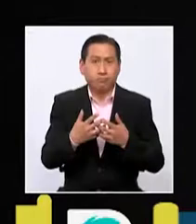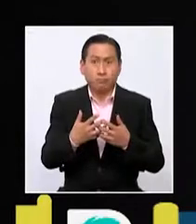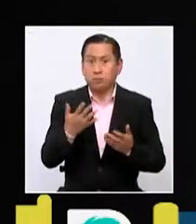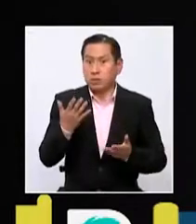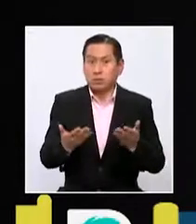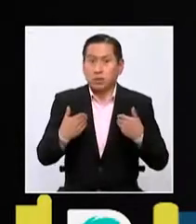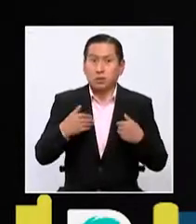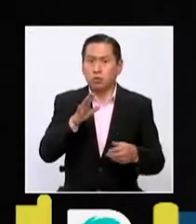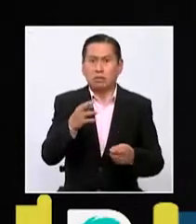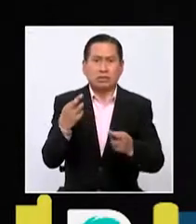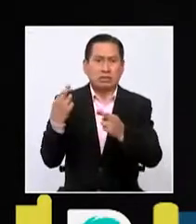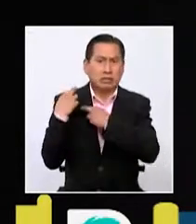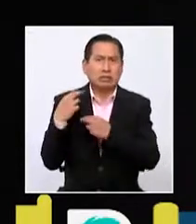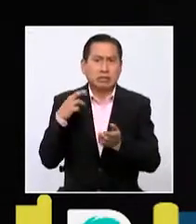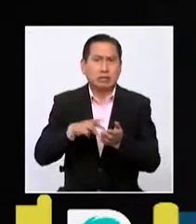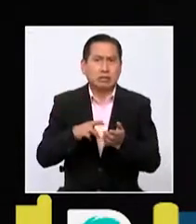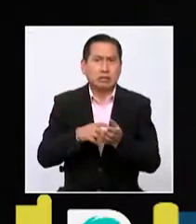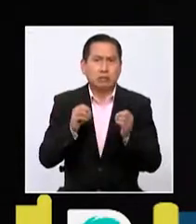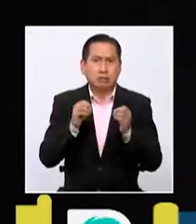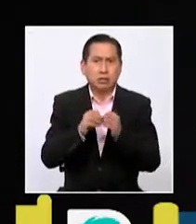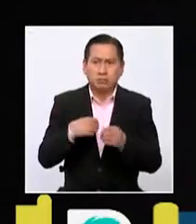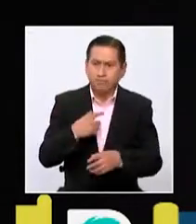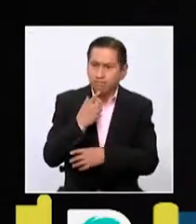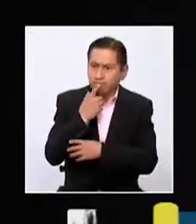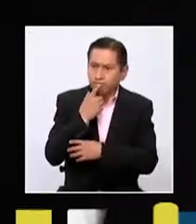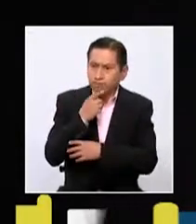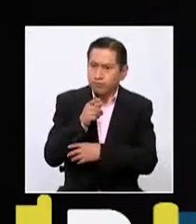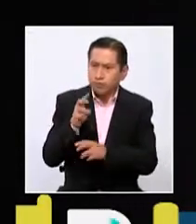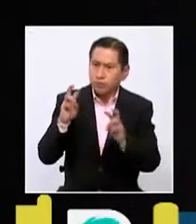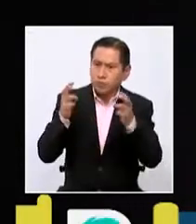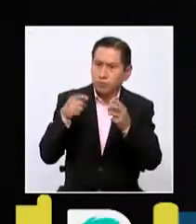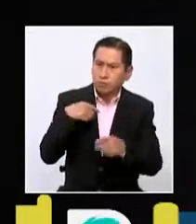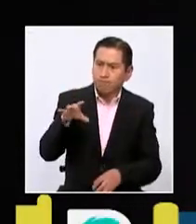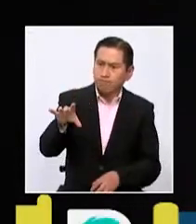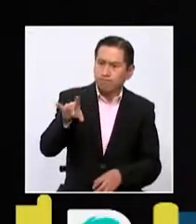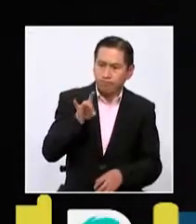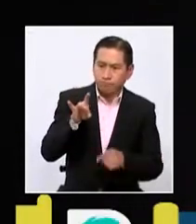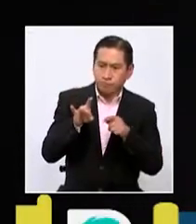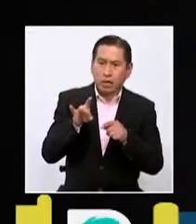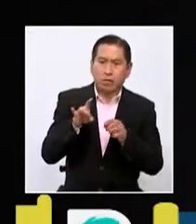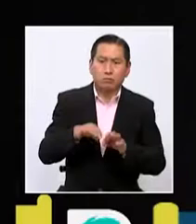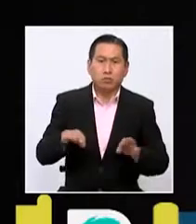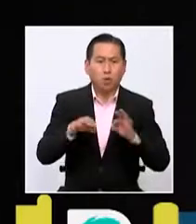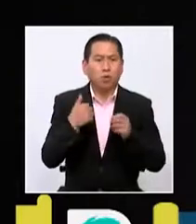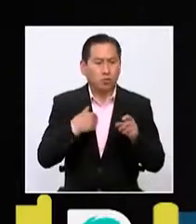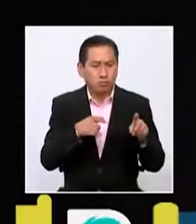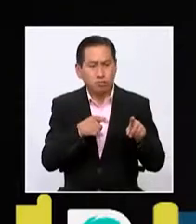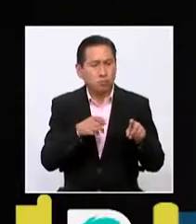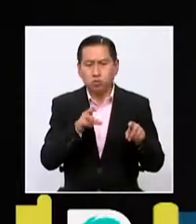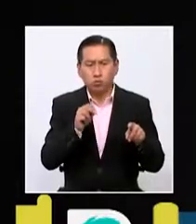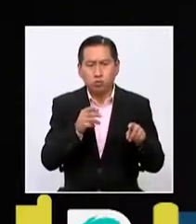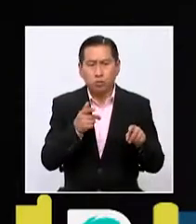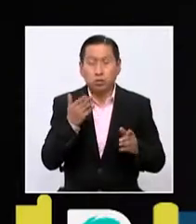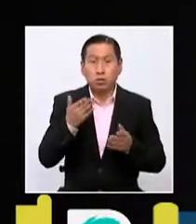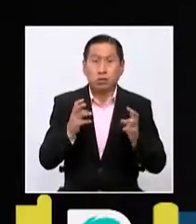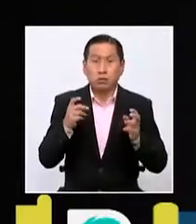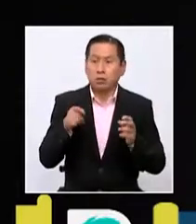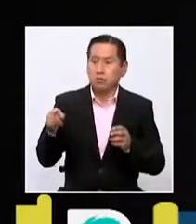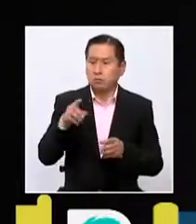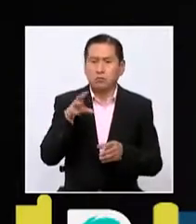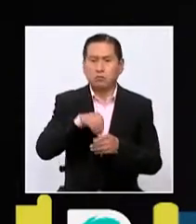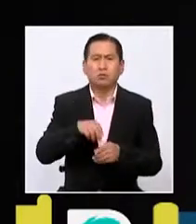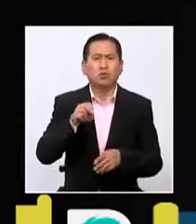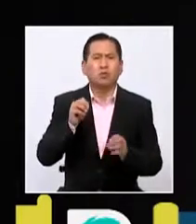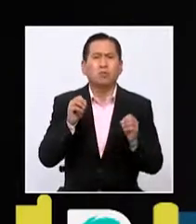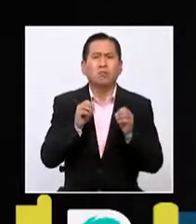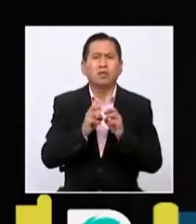cierta responsabilidad a la hora de escoger un tema o de seleccionar otro. Decías, hay temas, por ejemplo, que hoy ya no entran mucho